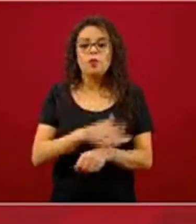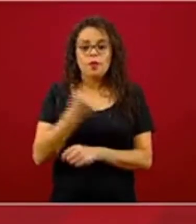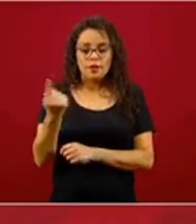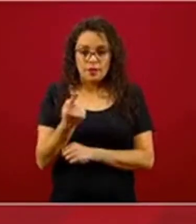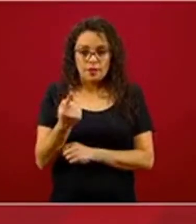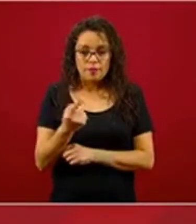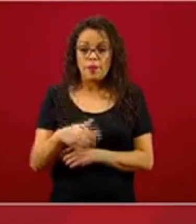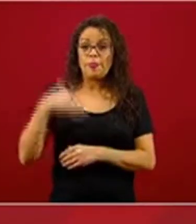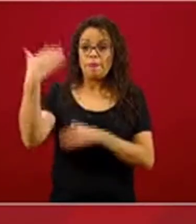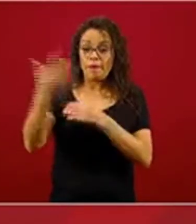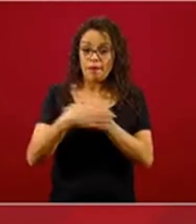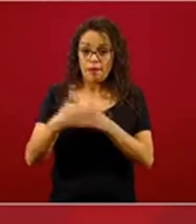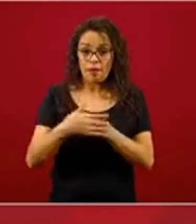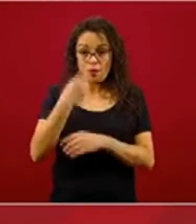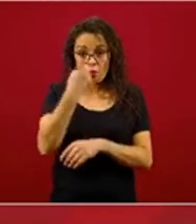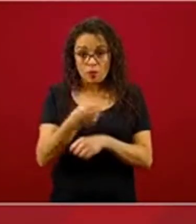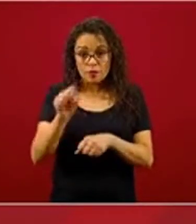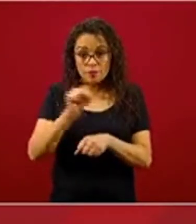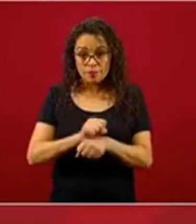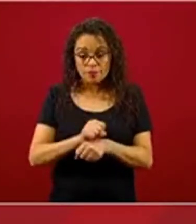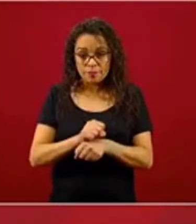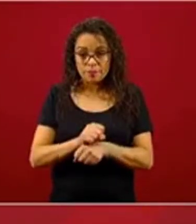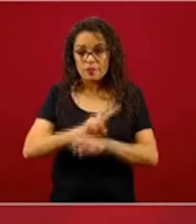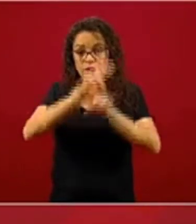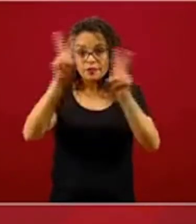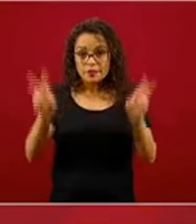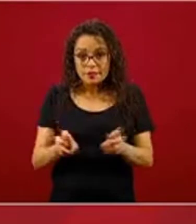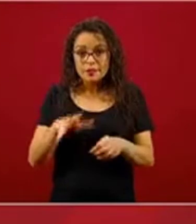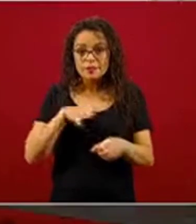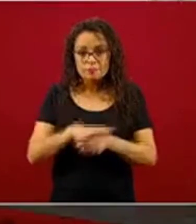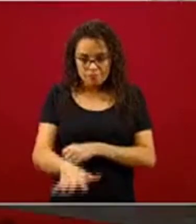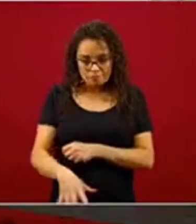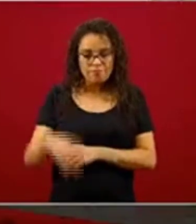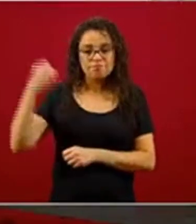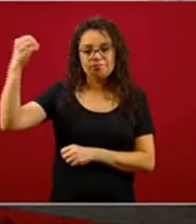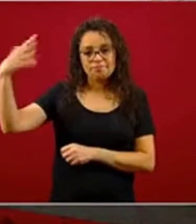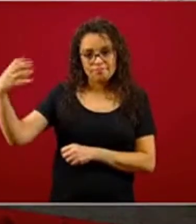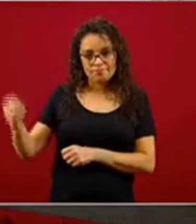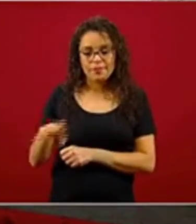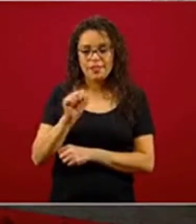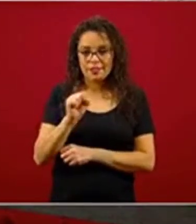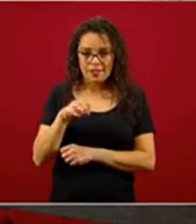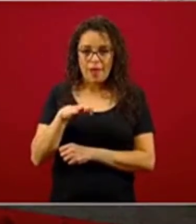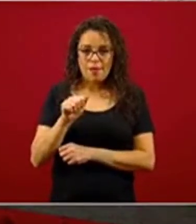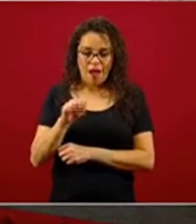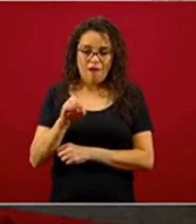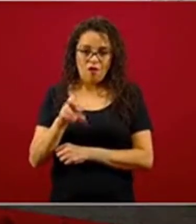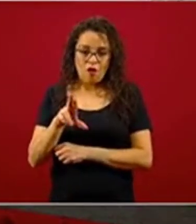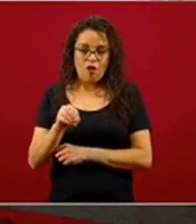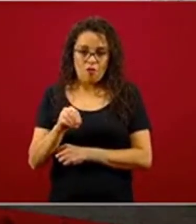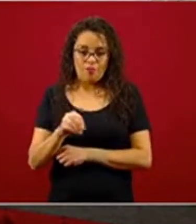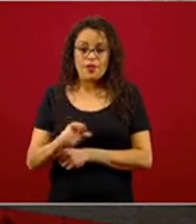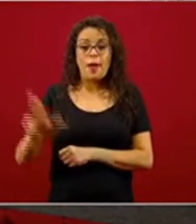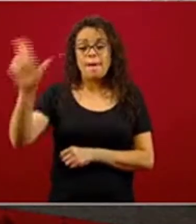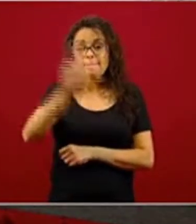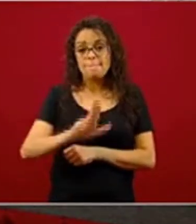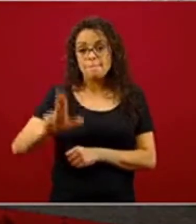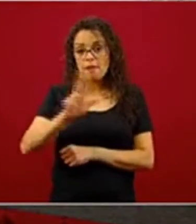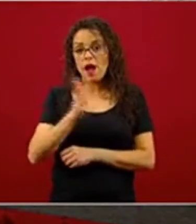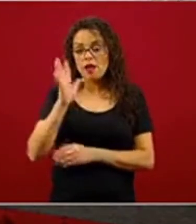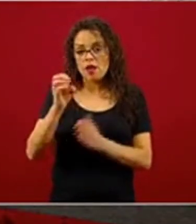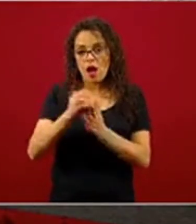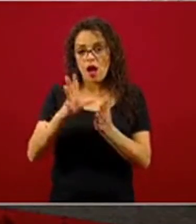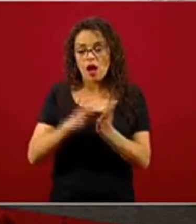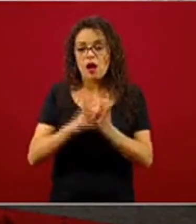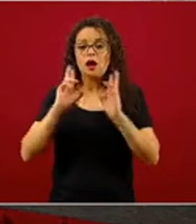la siguiente semana el tema va a ser semáforo. Y está programada ya una reunión el martes con toda la